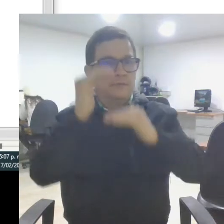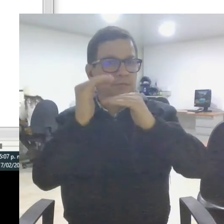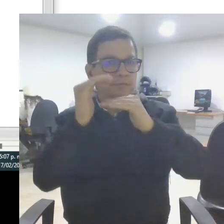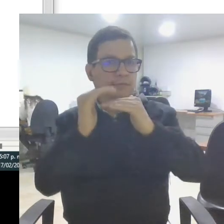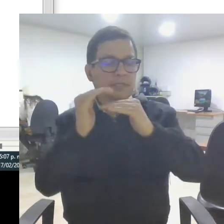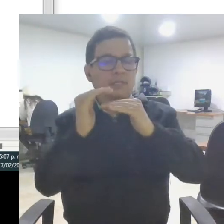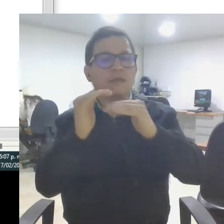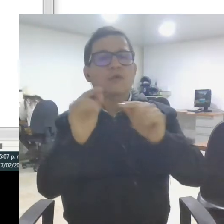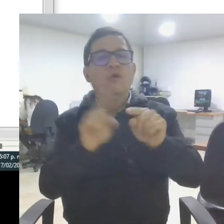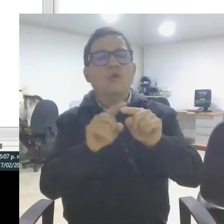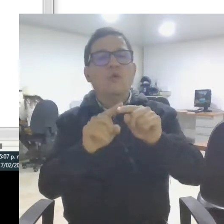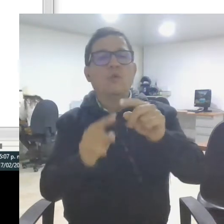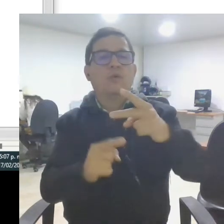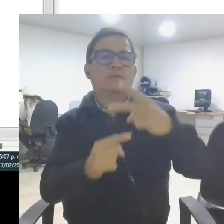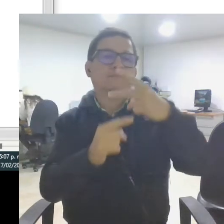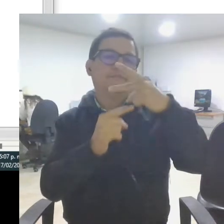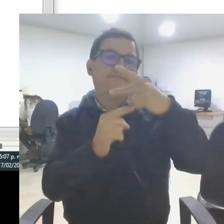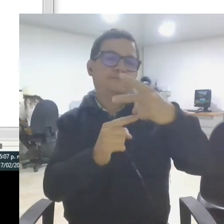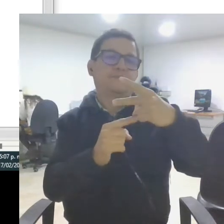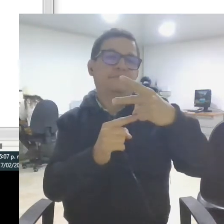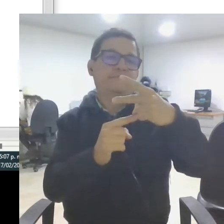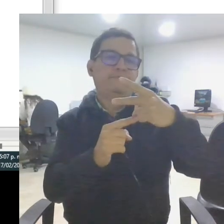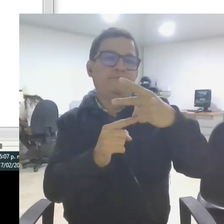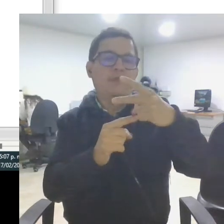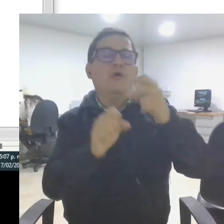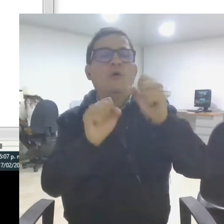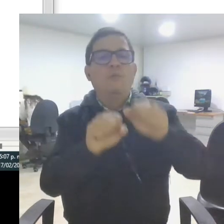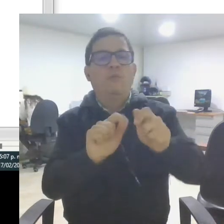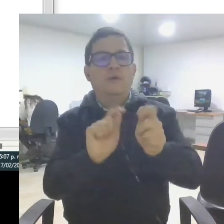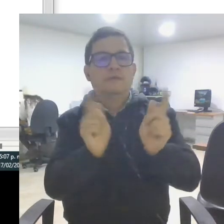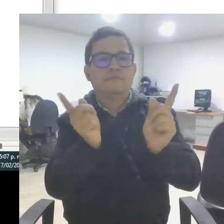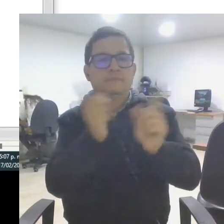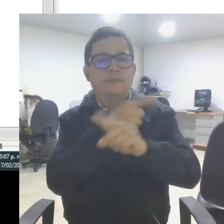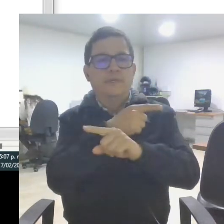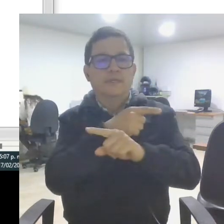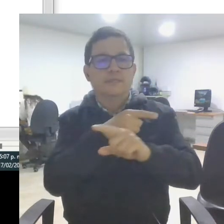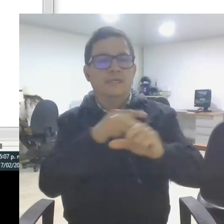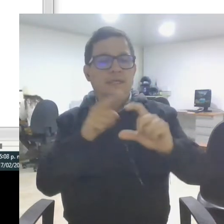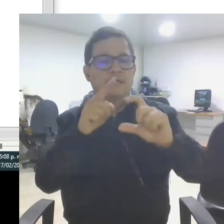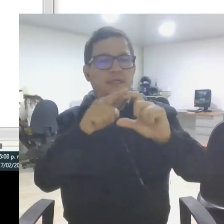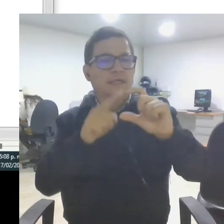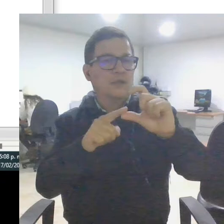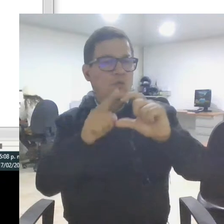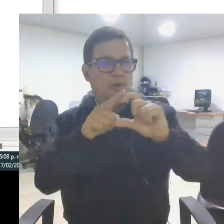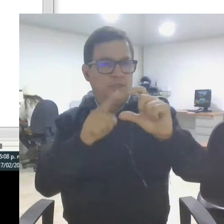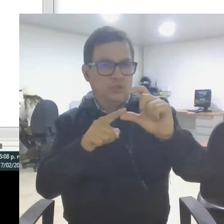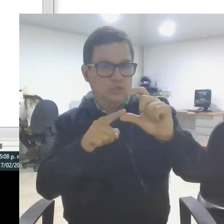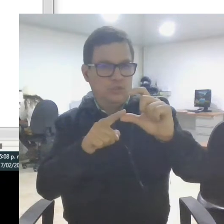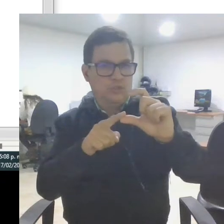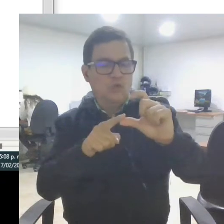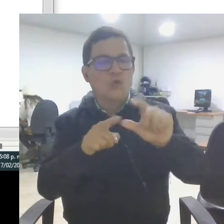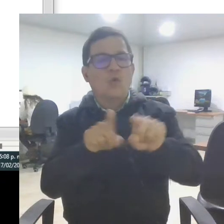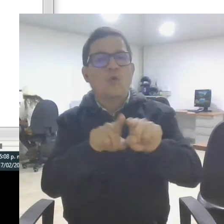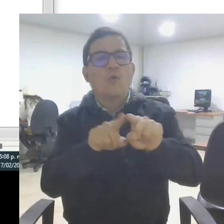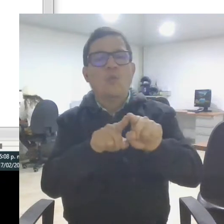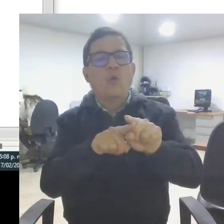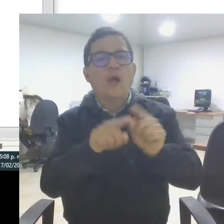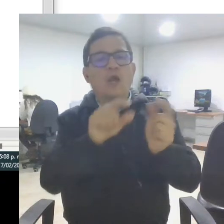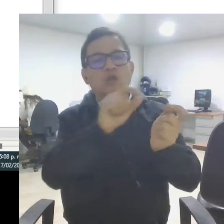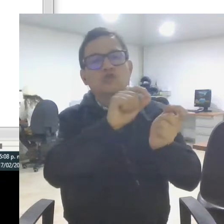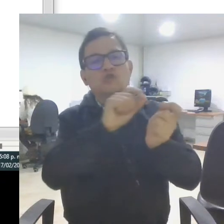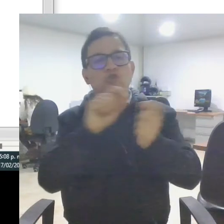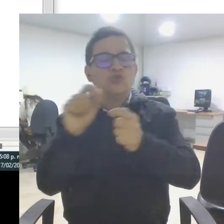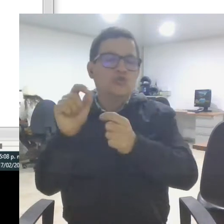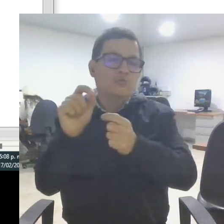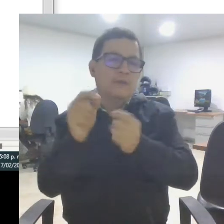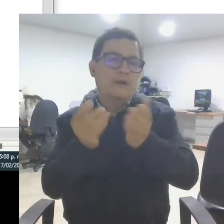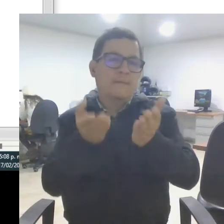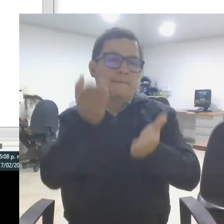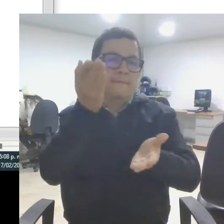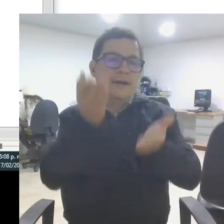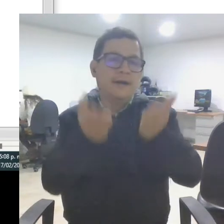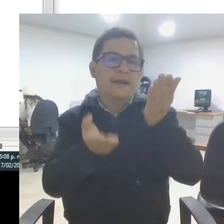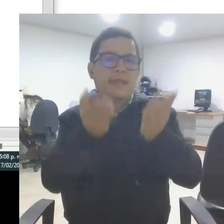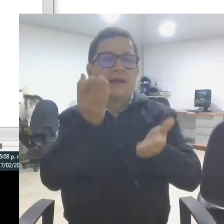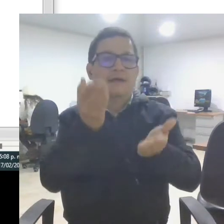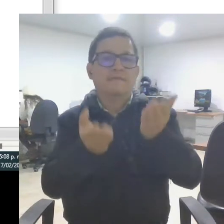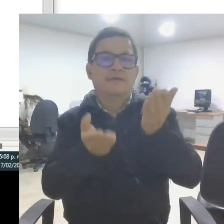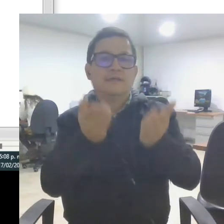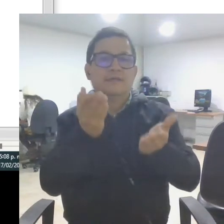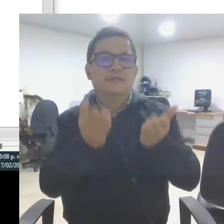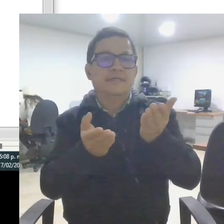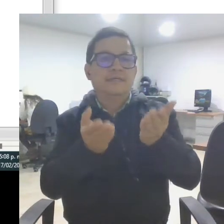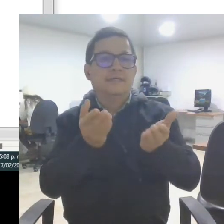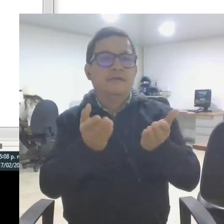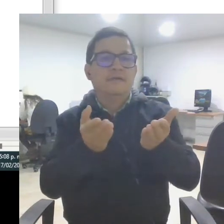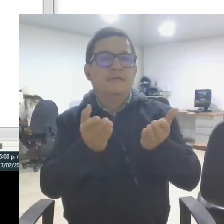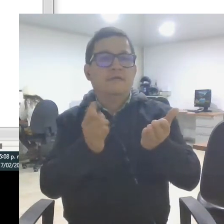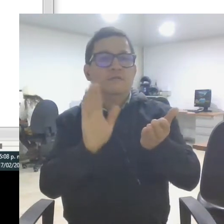menor o igual puede convertirse en una ecuación mediante la suma de una variable de holgura. En este caso, como